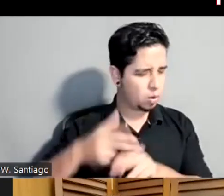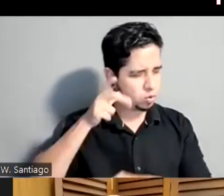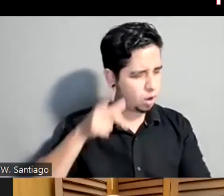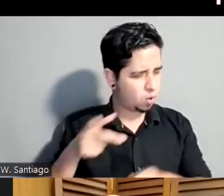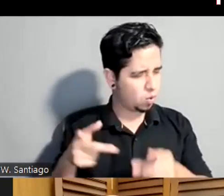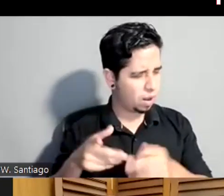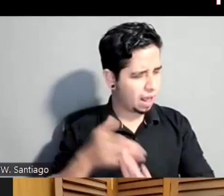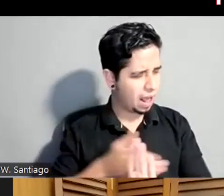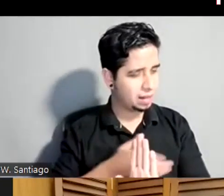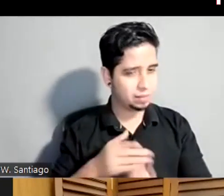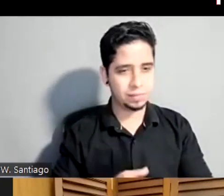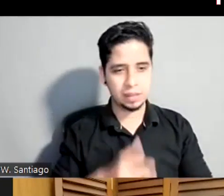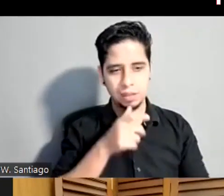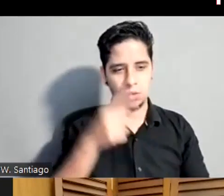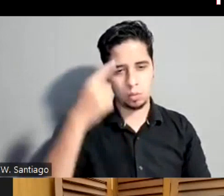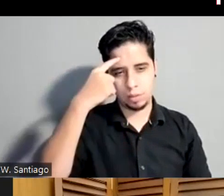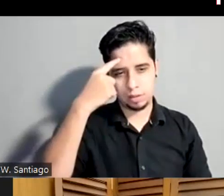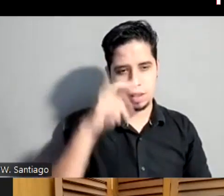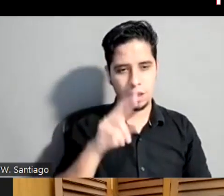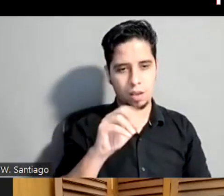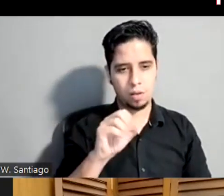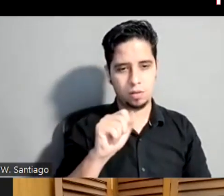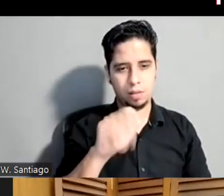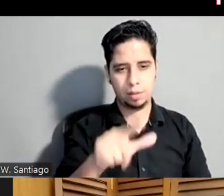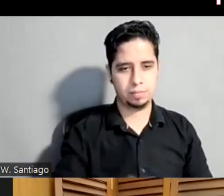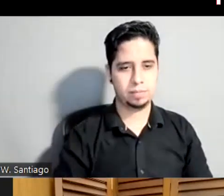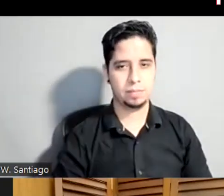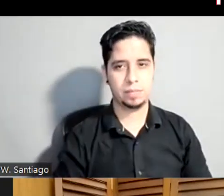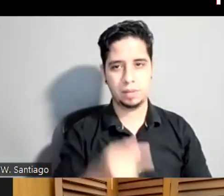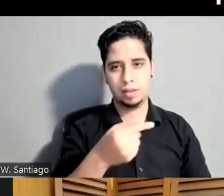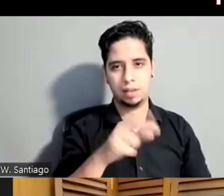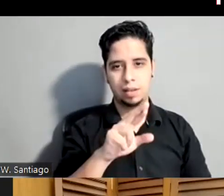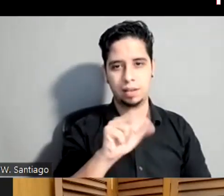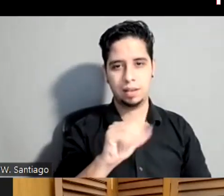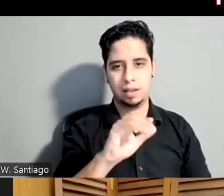¿Qué tú crees, Rosabel? ¿Qué tú crees? Graciela.